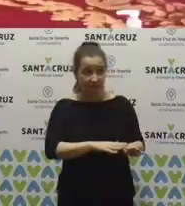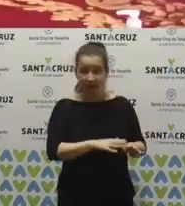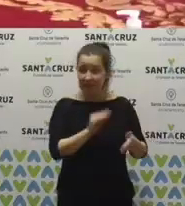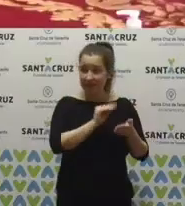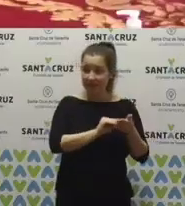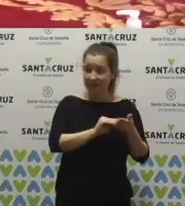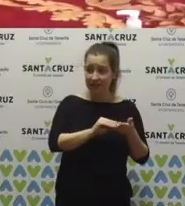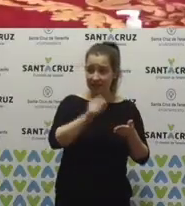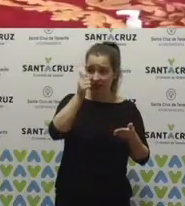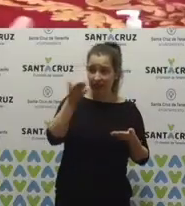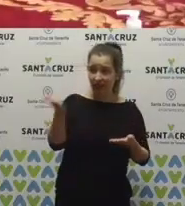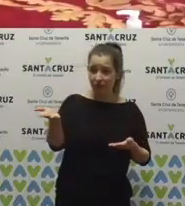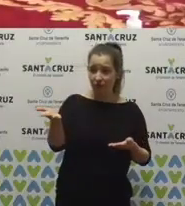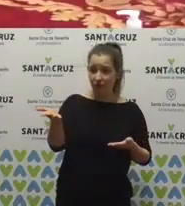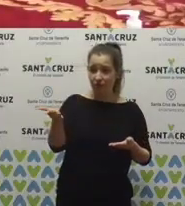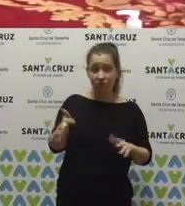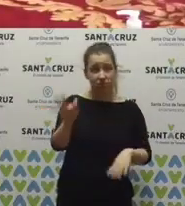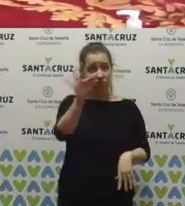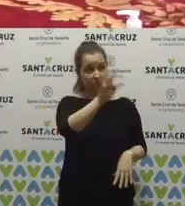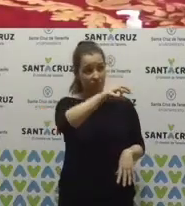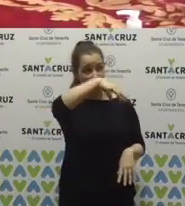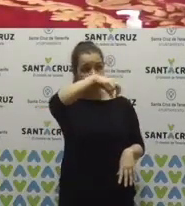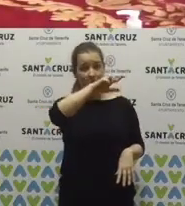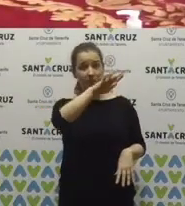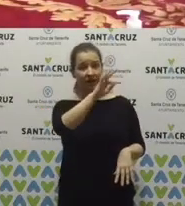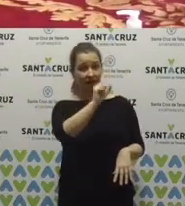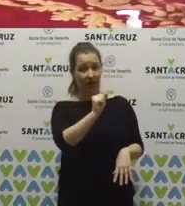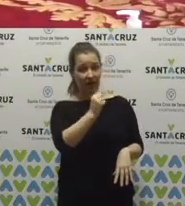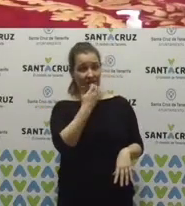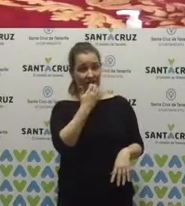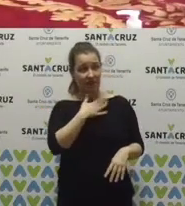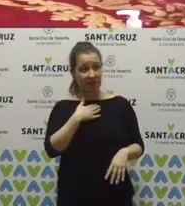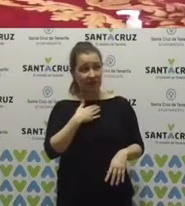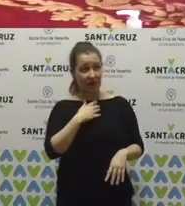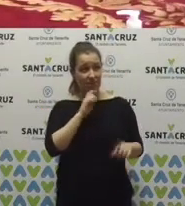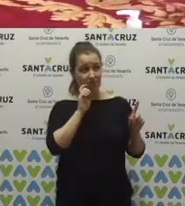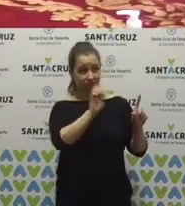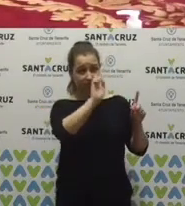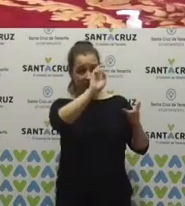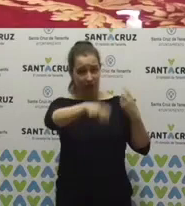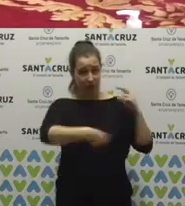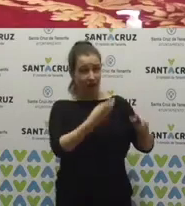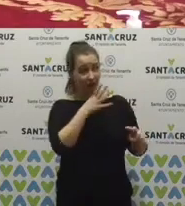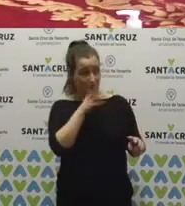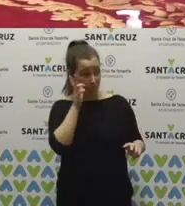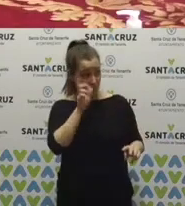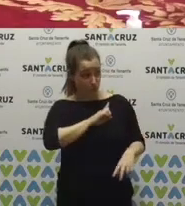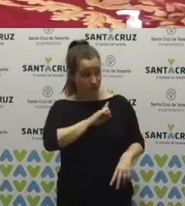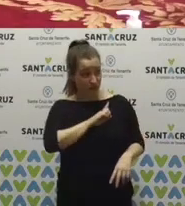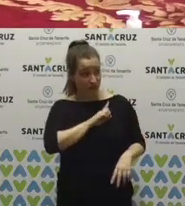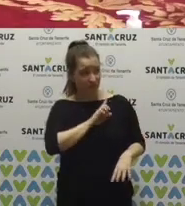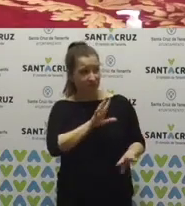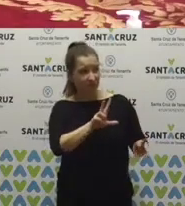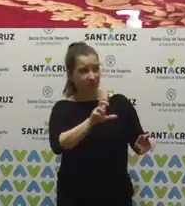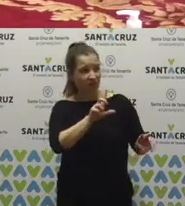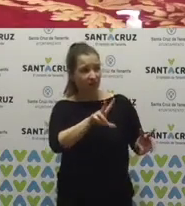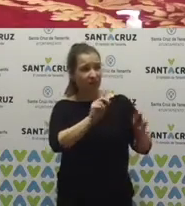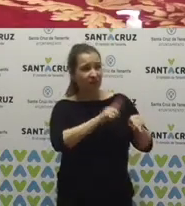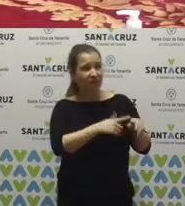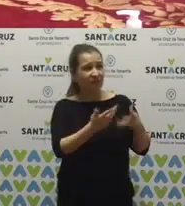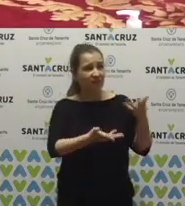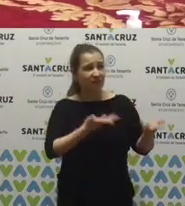tiene la palabra conseguida doña marta mira vélez actualice ahora me escuchas también por donde se quedó